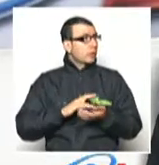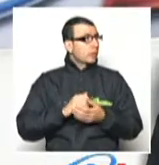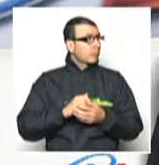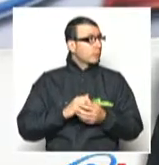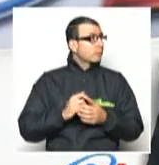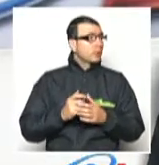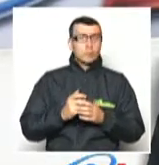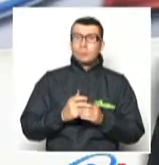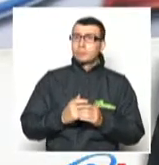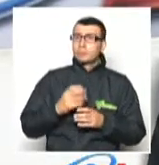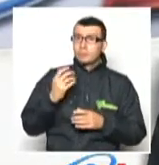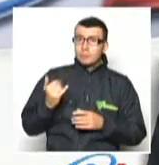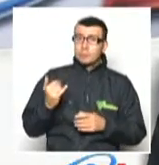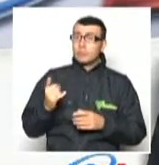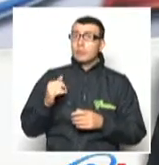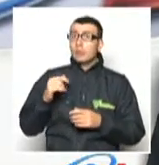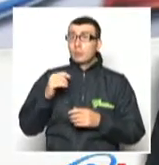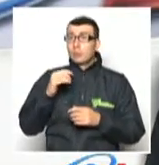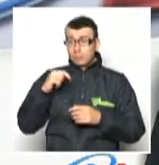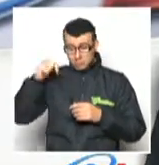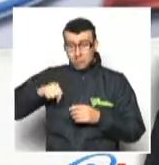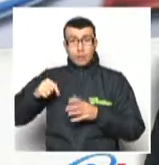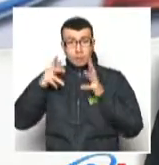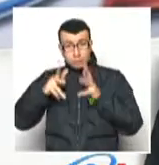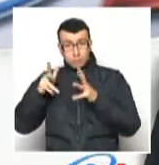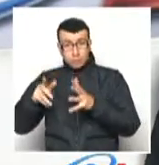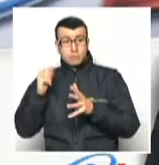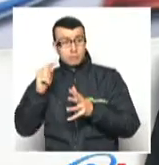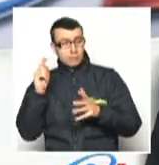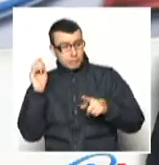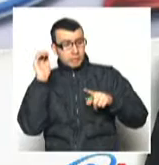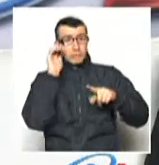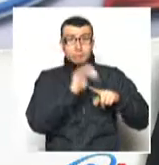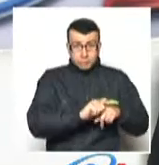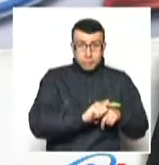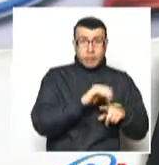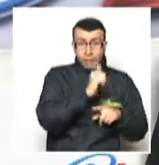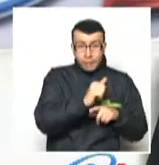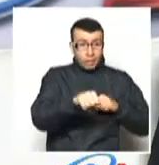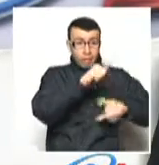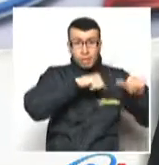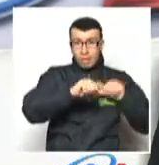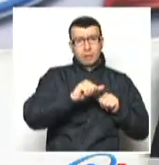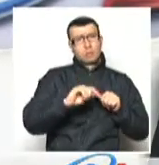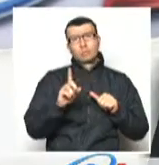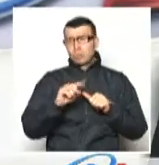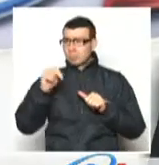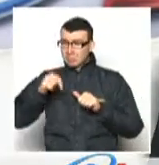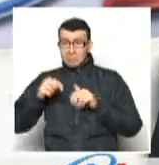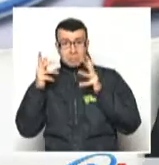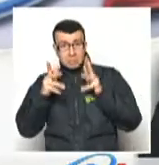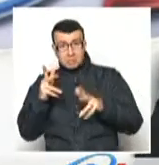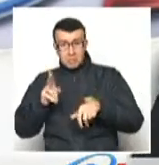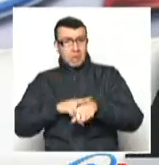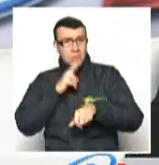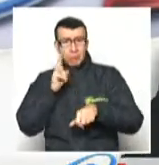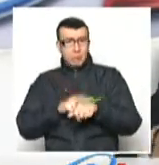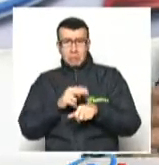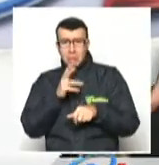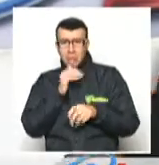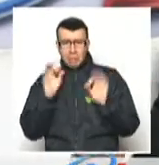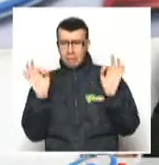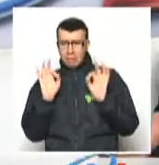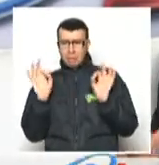pretendemos con este programa reemplazar una consulta médica y este tampoco es un programa de medicina alternativa ni de naturismo. Este es un programa que